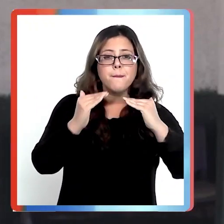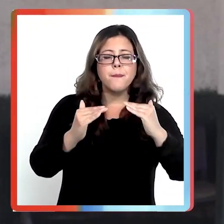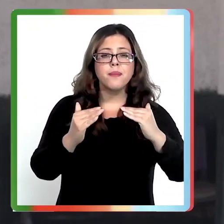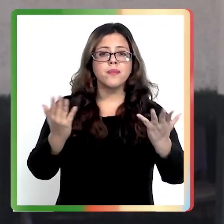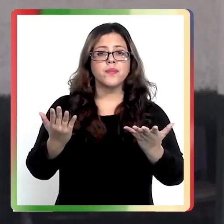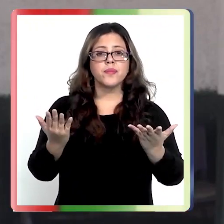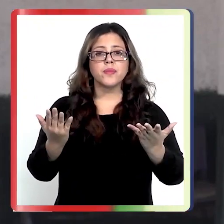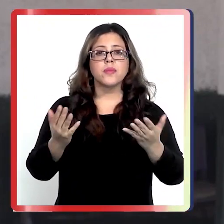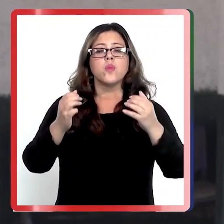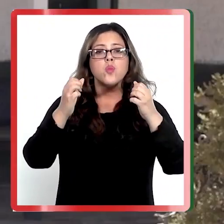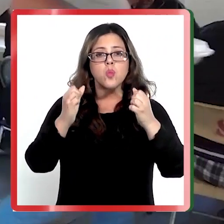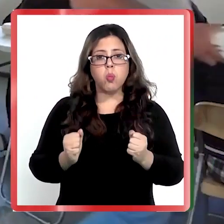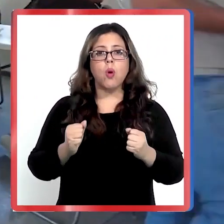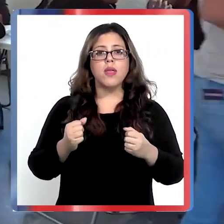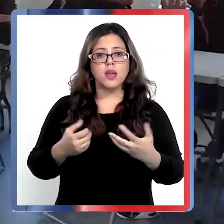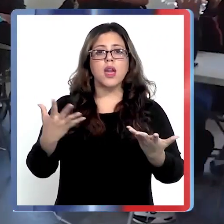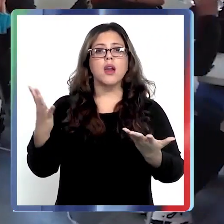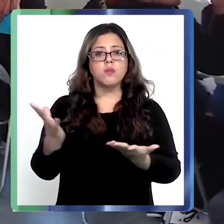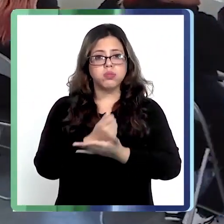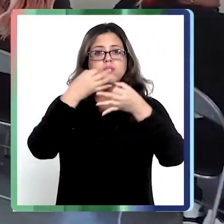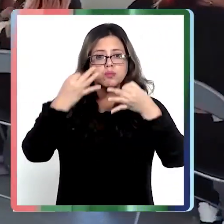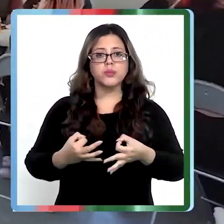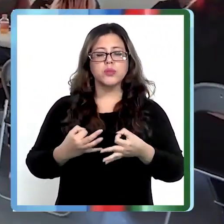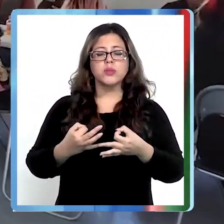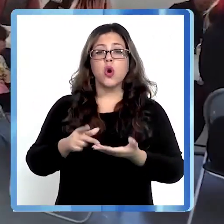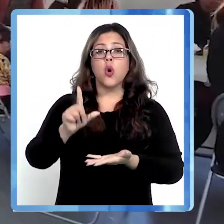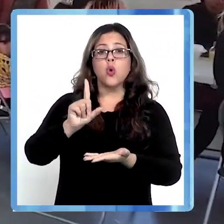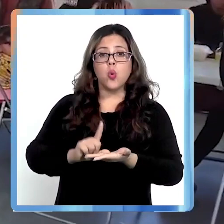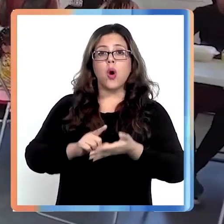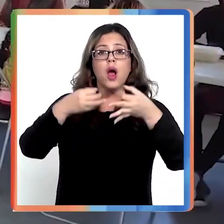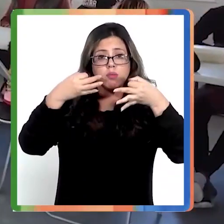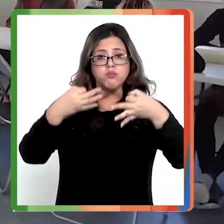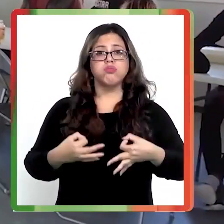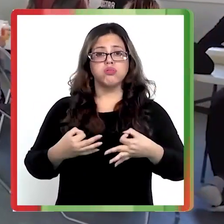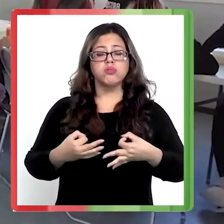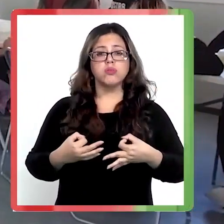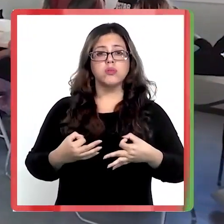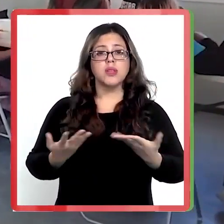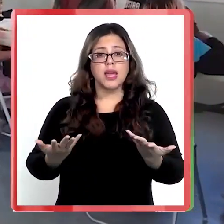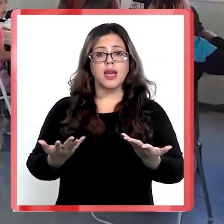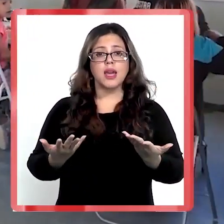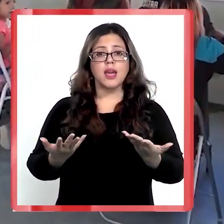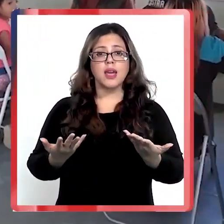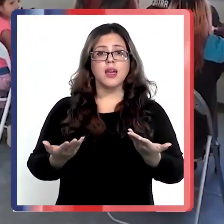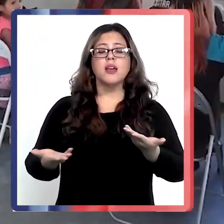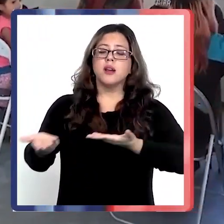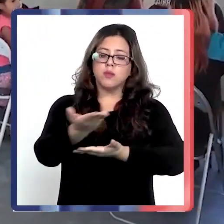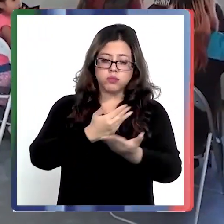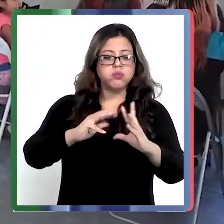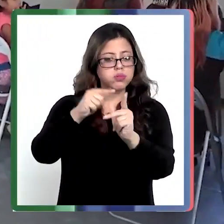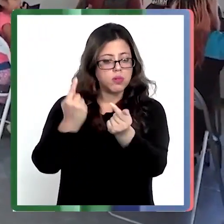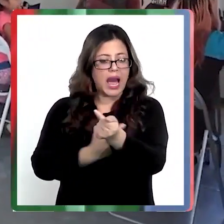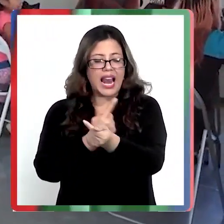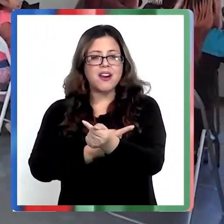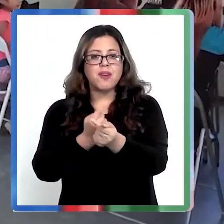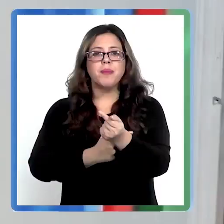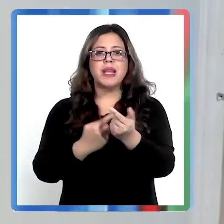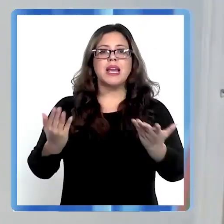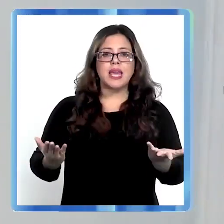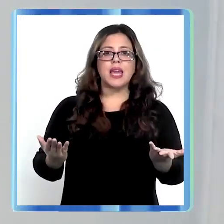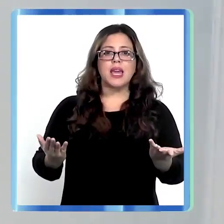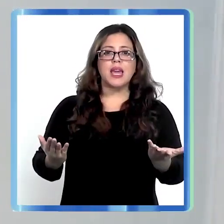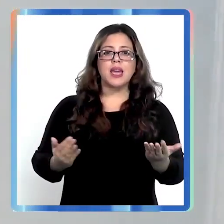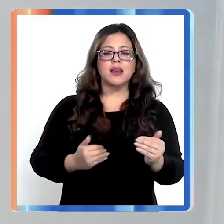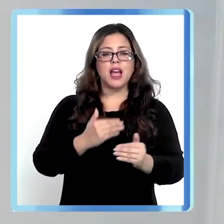menor llegue a un buen fin. Un espacio digno y seguro que garantice un adecuado trato a las familias en todas